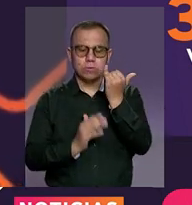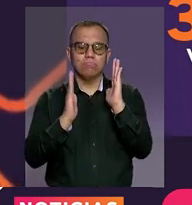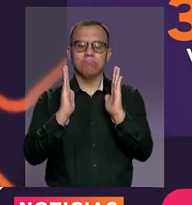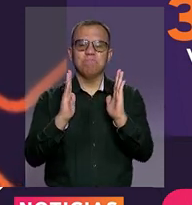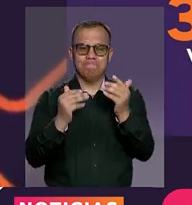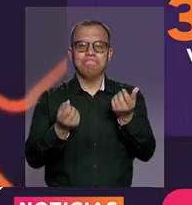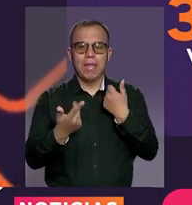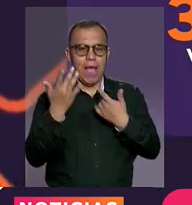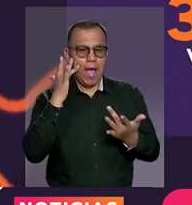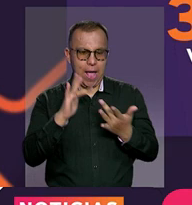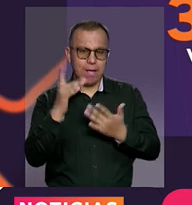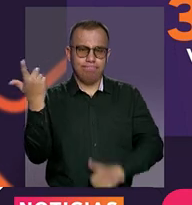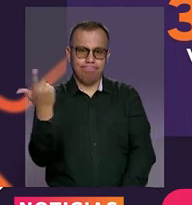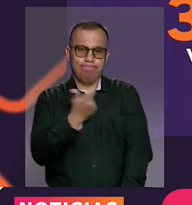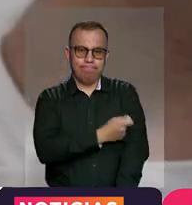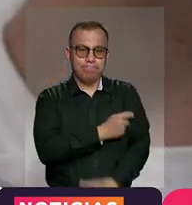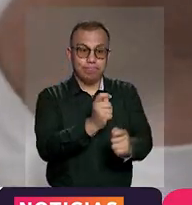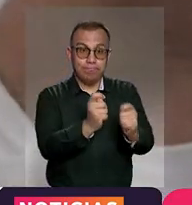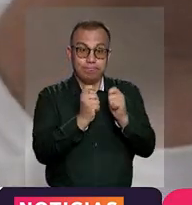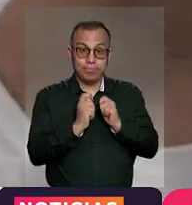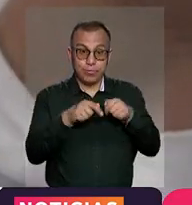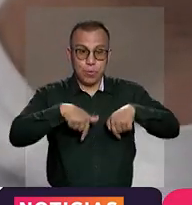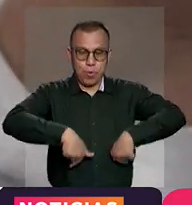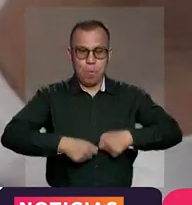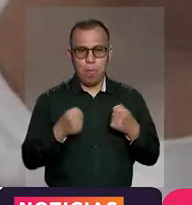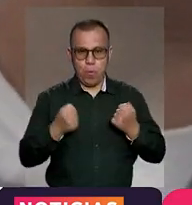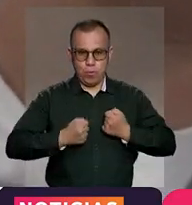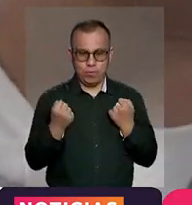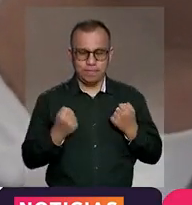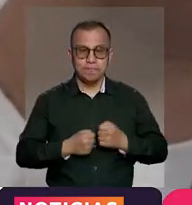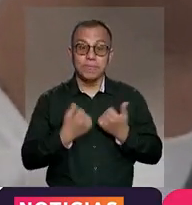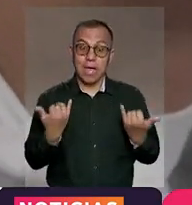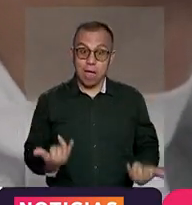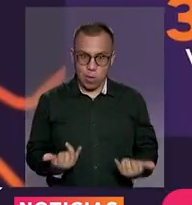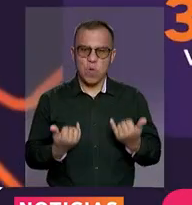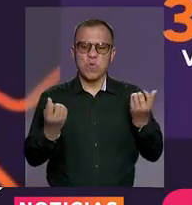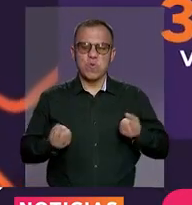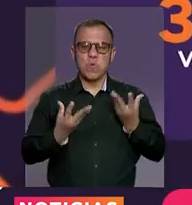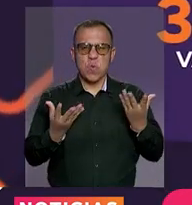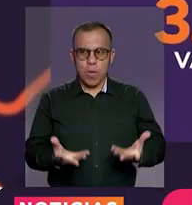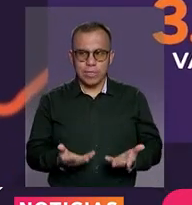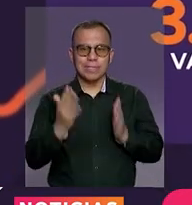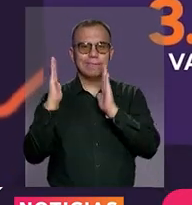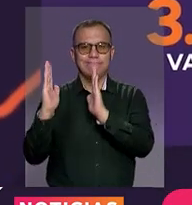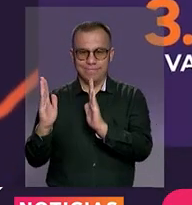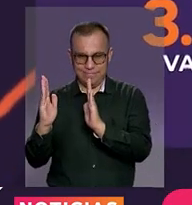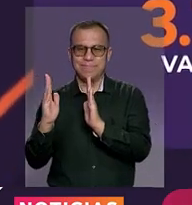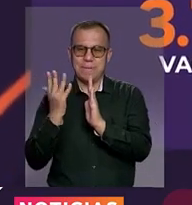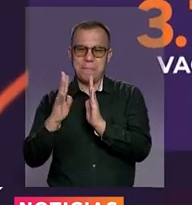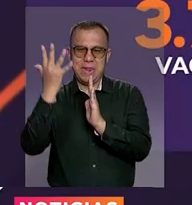676.832 biológicos han sido asignados a la ciudad. La capital hasta el momento ha realizado